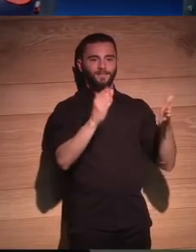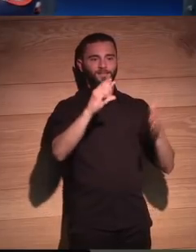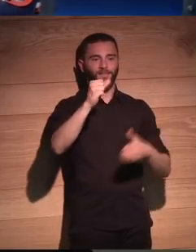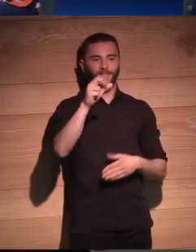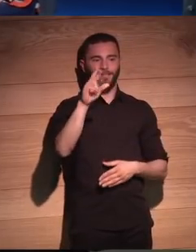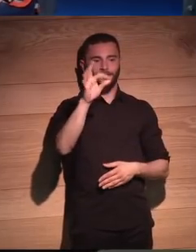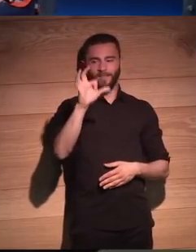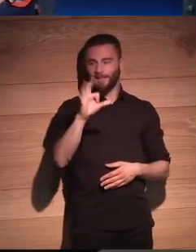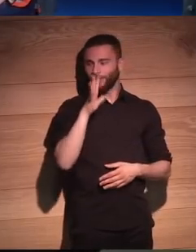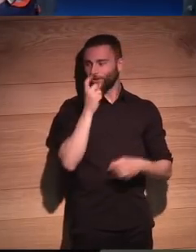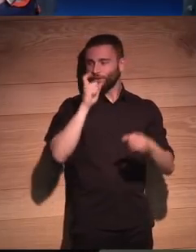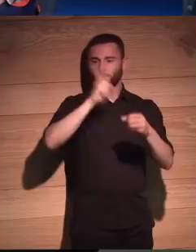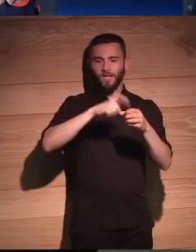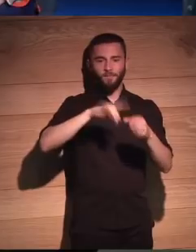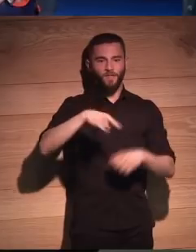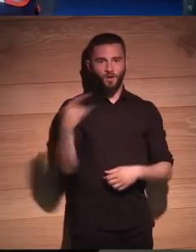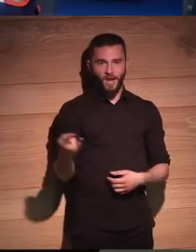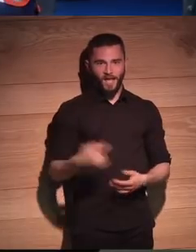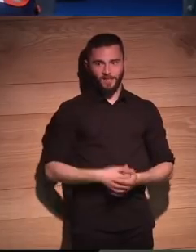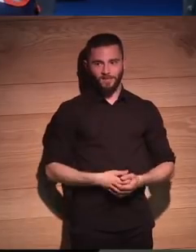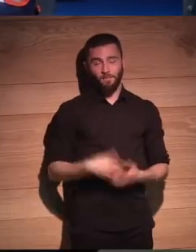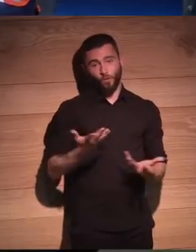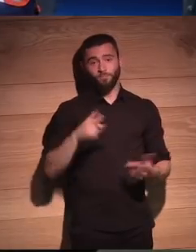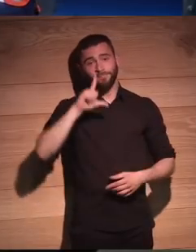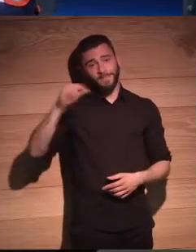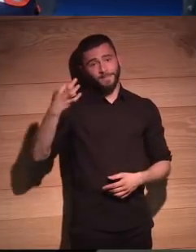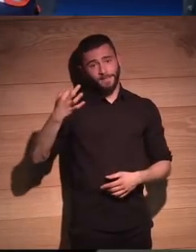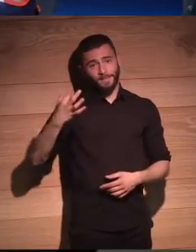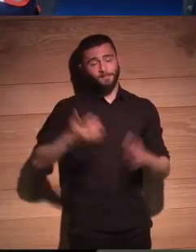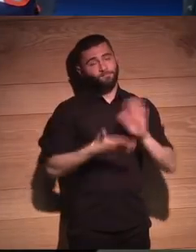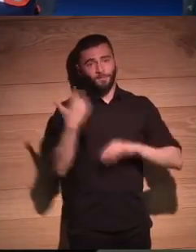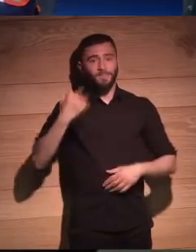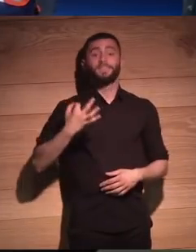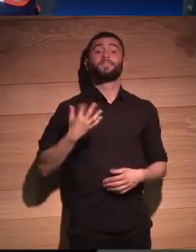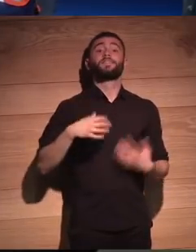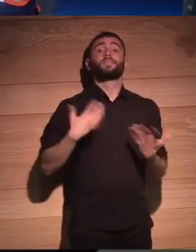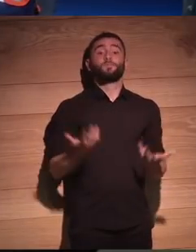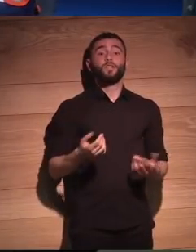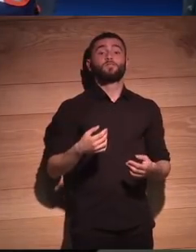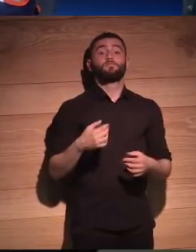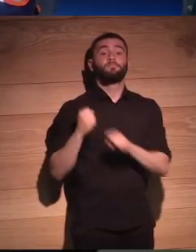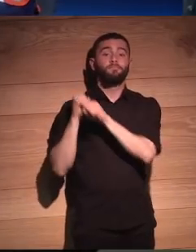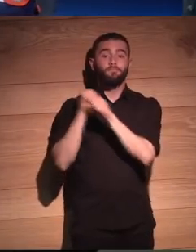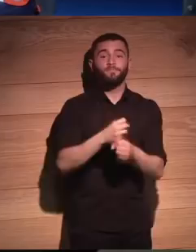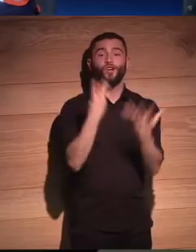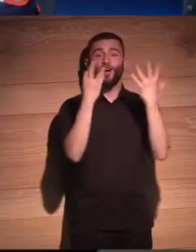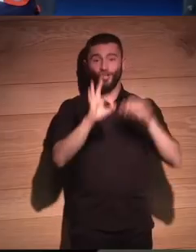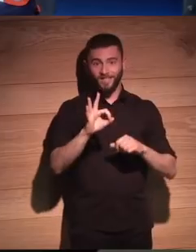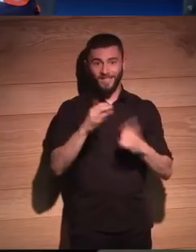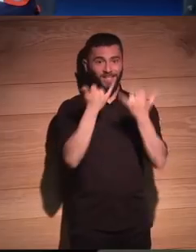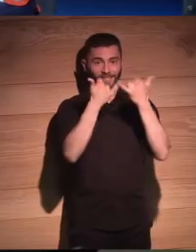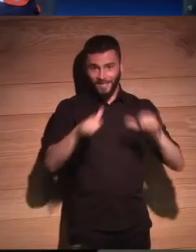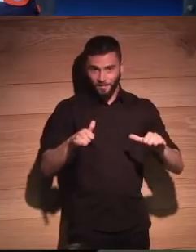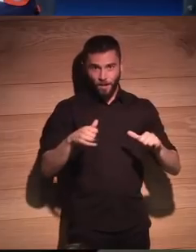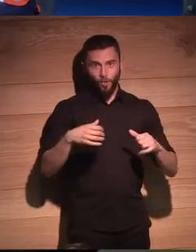Fantástico. Bueno, nos tenemos que marchar y yo solo os voy a pedir que celebremos con Batman su 80 aniversario, que cumpla muchos más, como